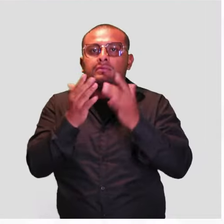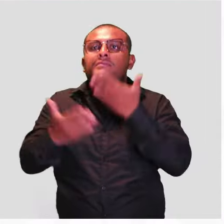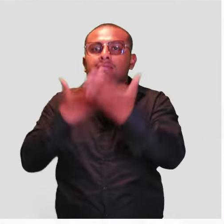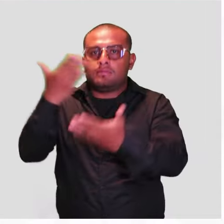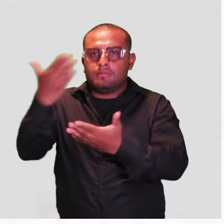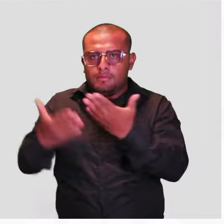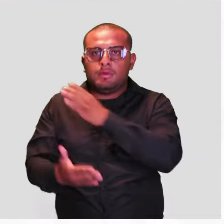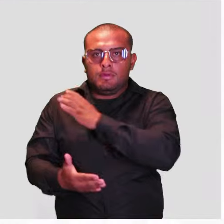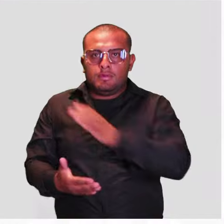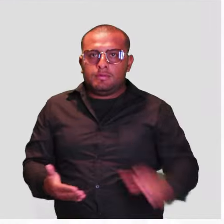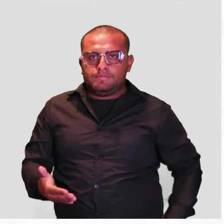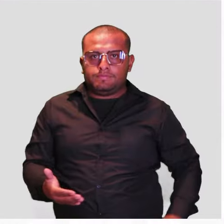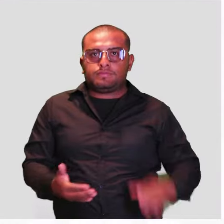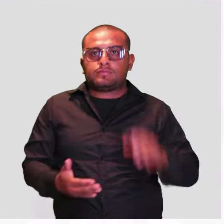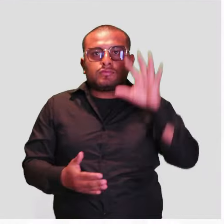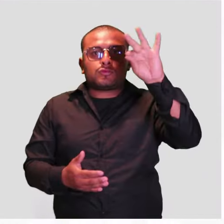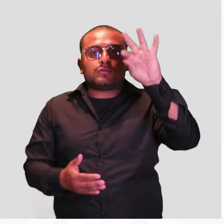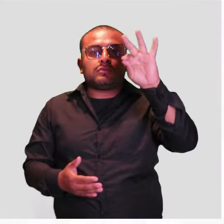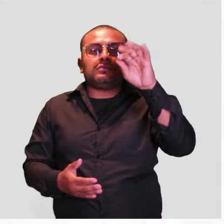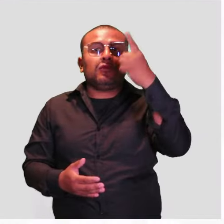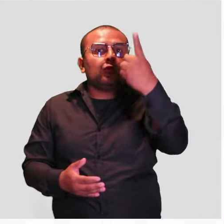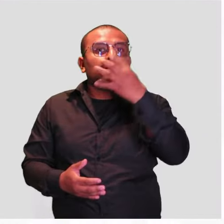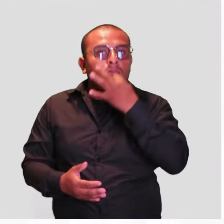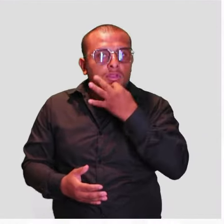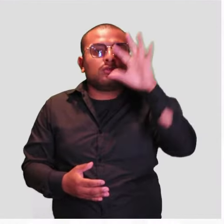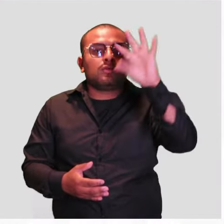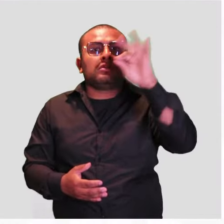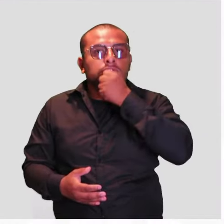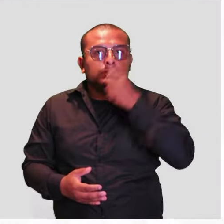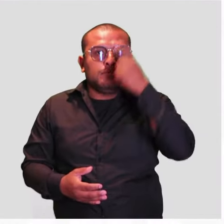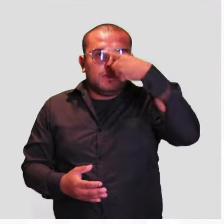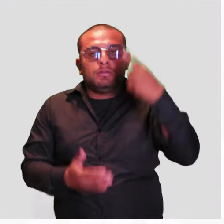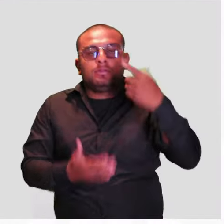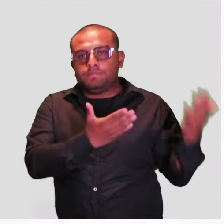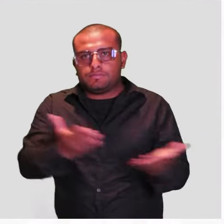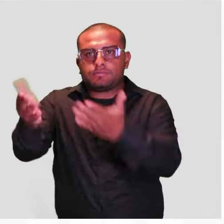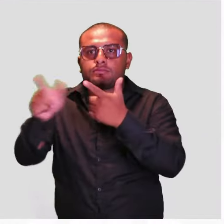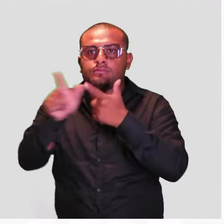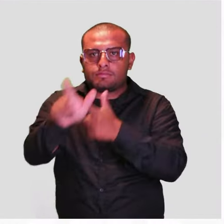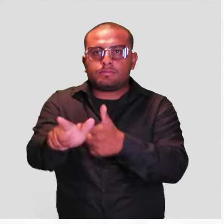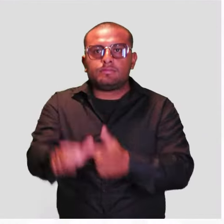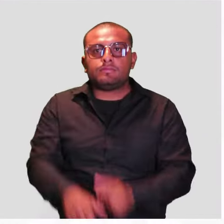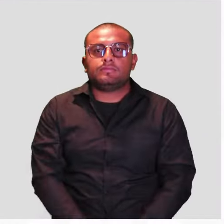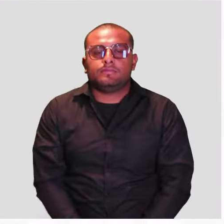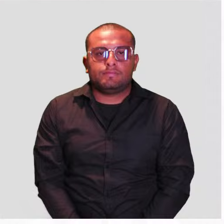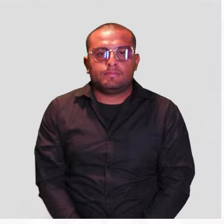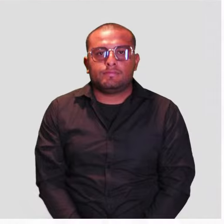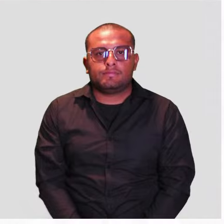usted 1:44 para que lleve a cabo su intervención. La escuchamos.